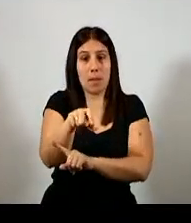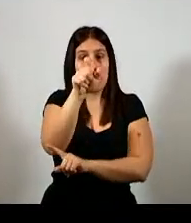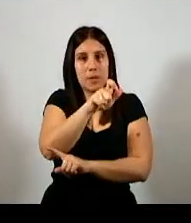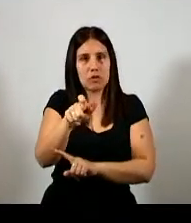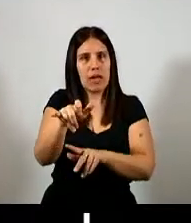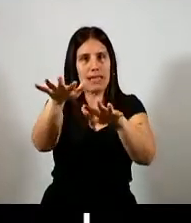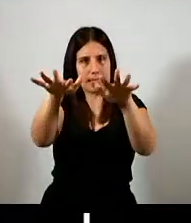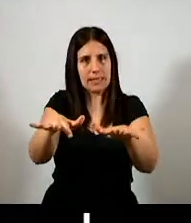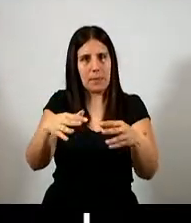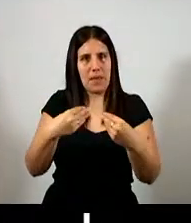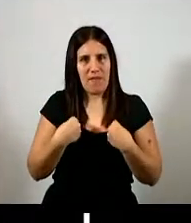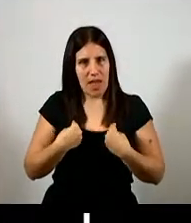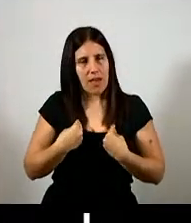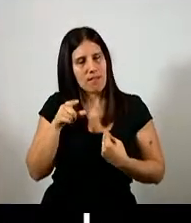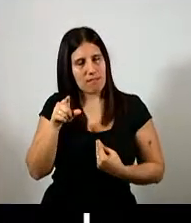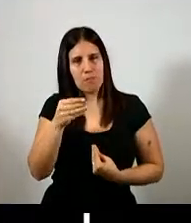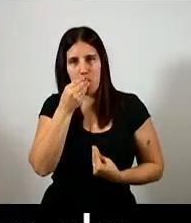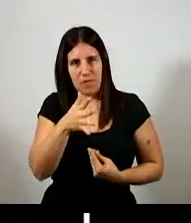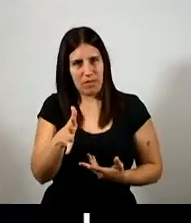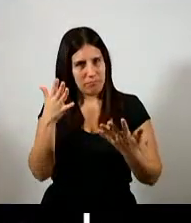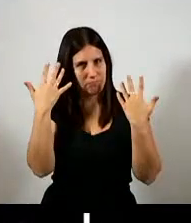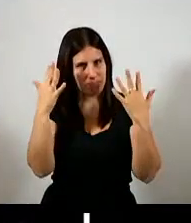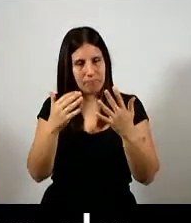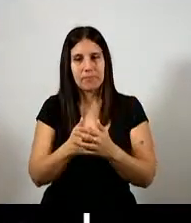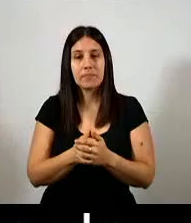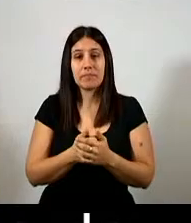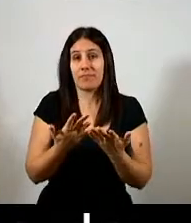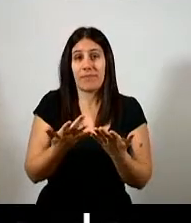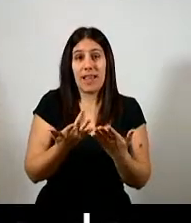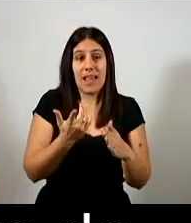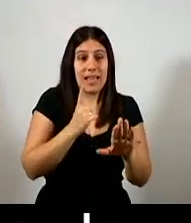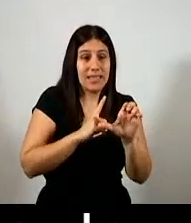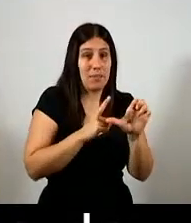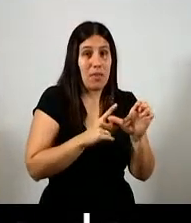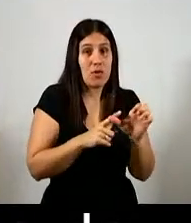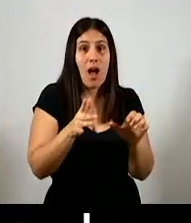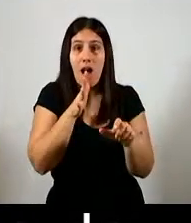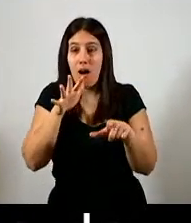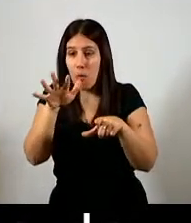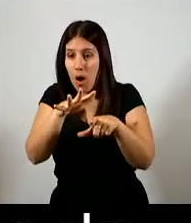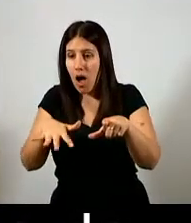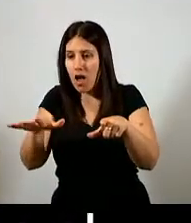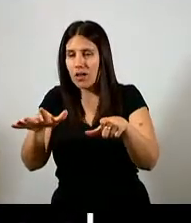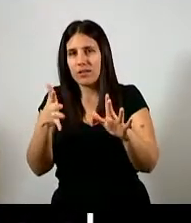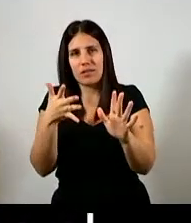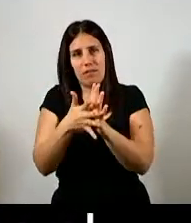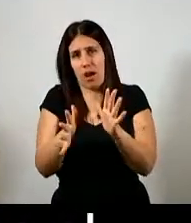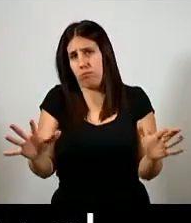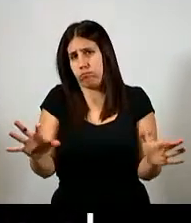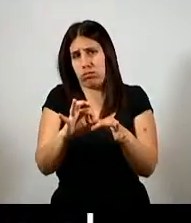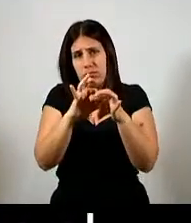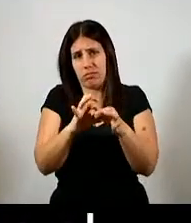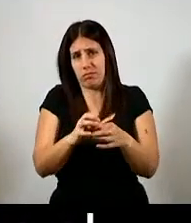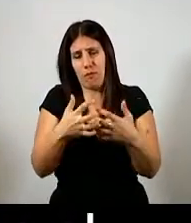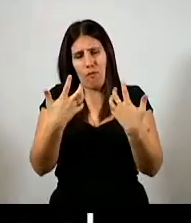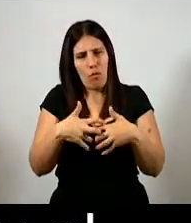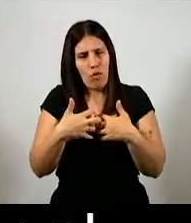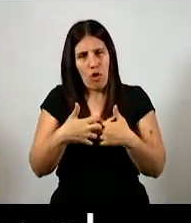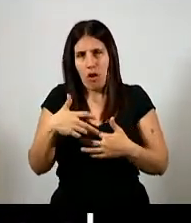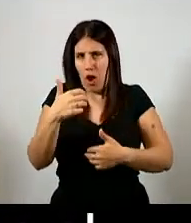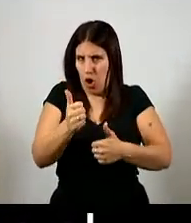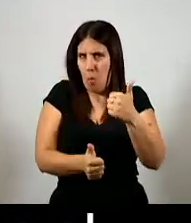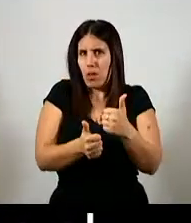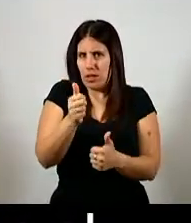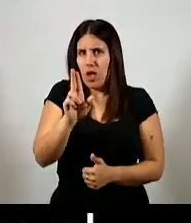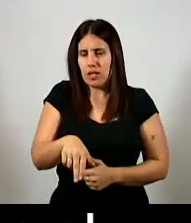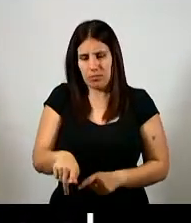Como saben, Extremadura y el agua es un binomio que funciona, que es competitivo, que nos da valor, que nos